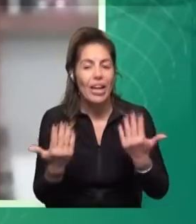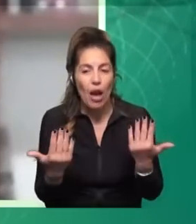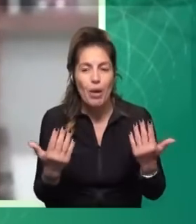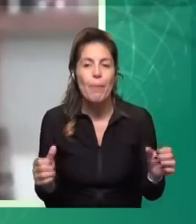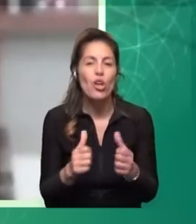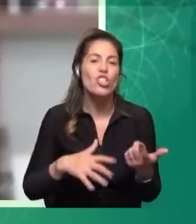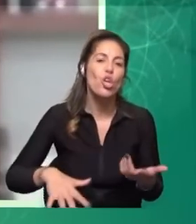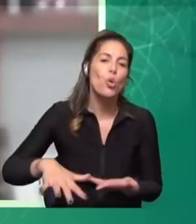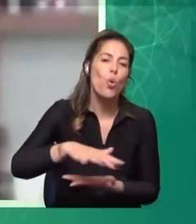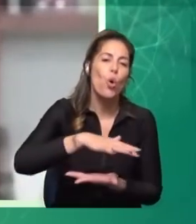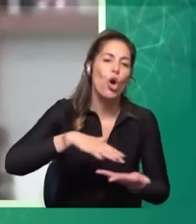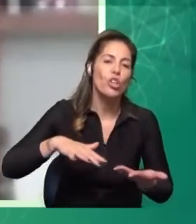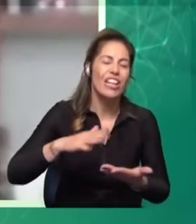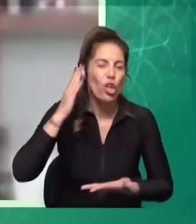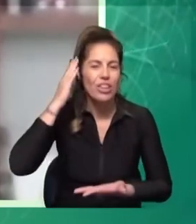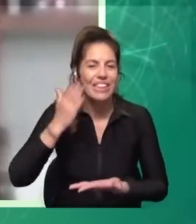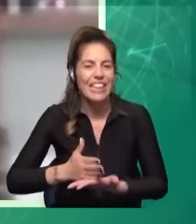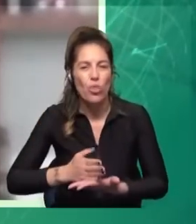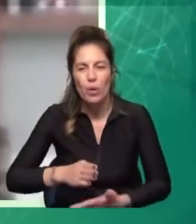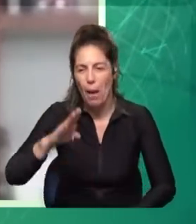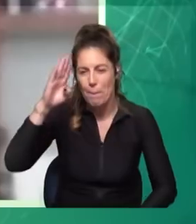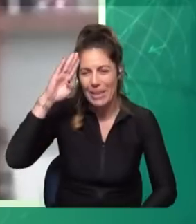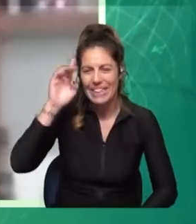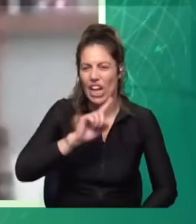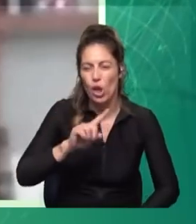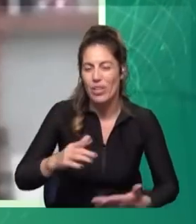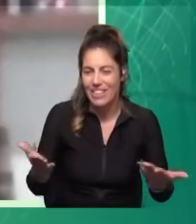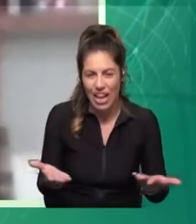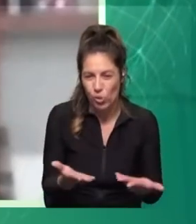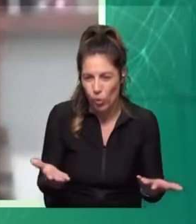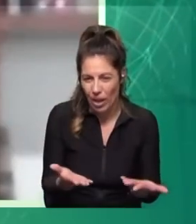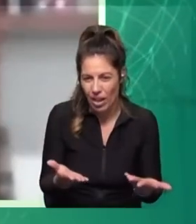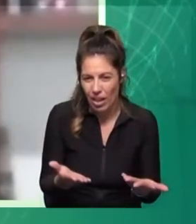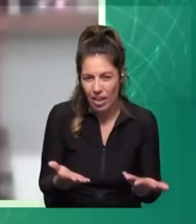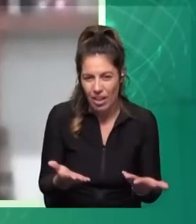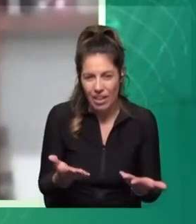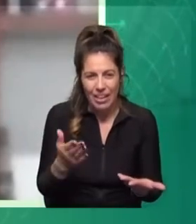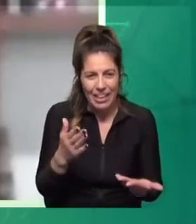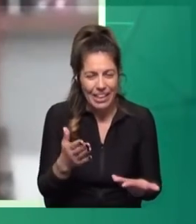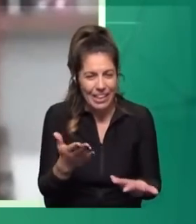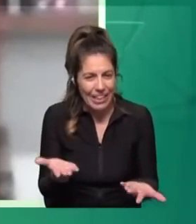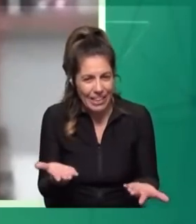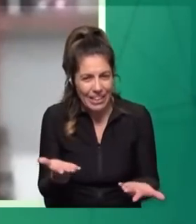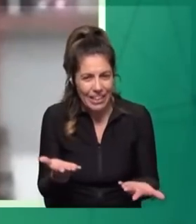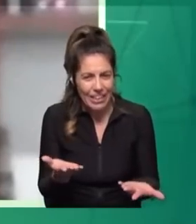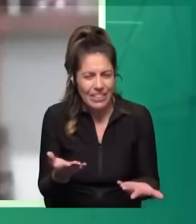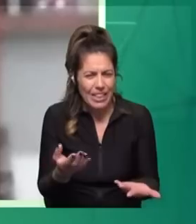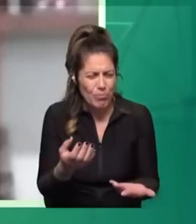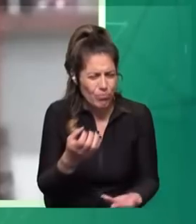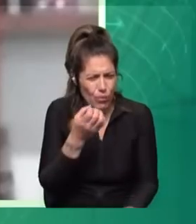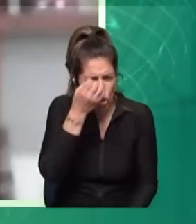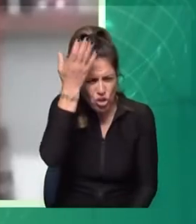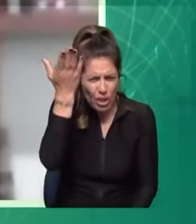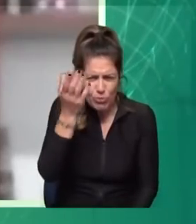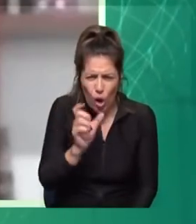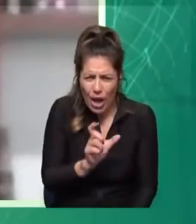en un contexto de dictadura militar que no es el actual y esta este pobre concepto este pobre